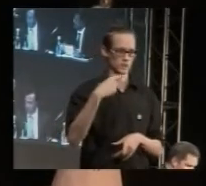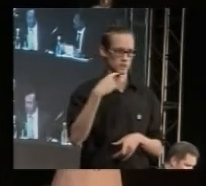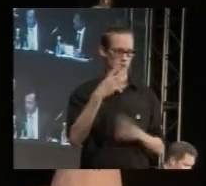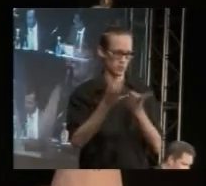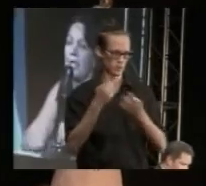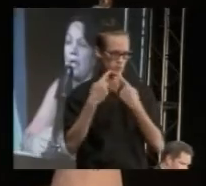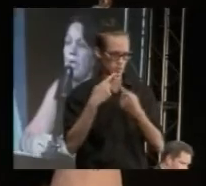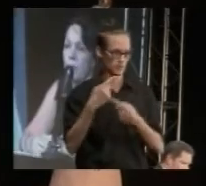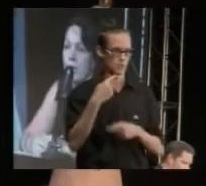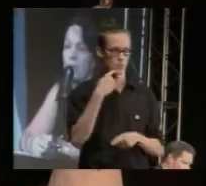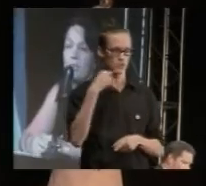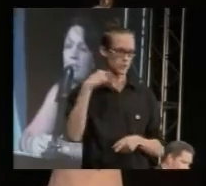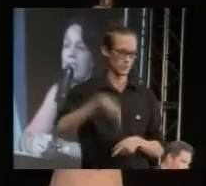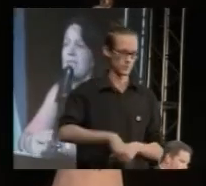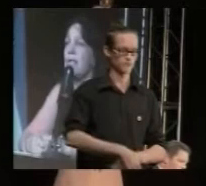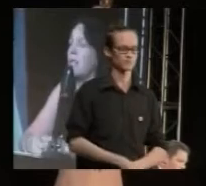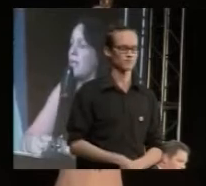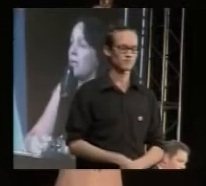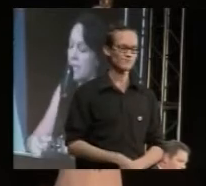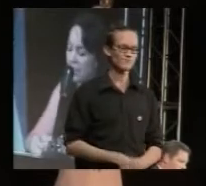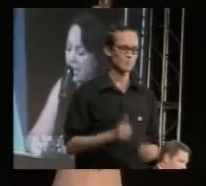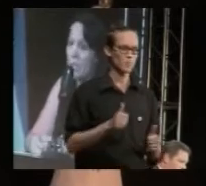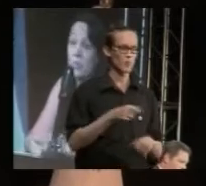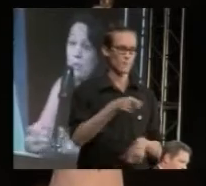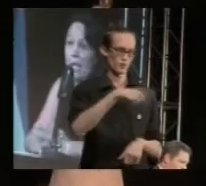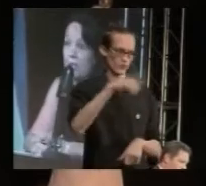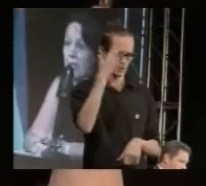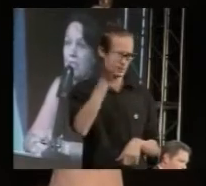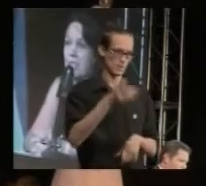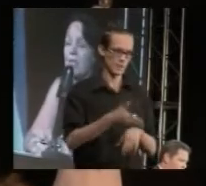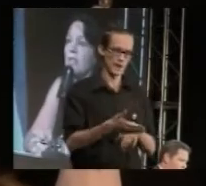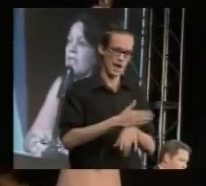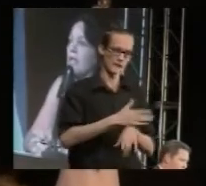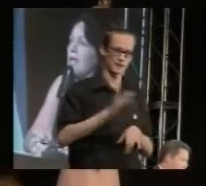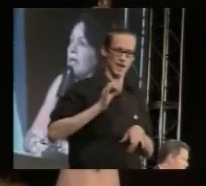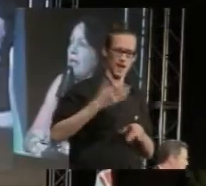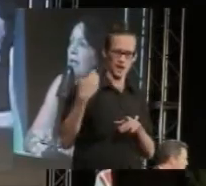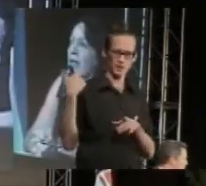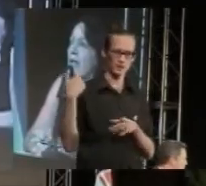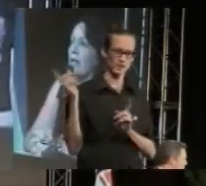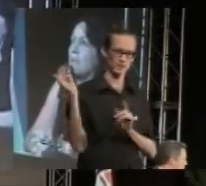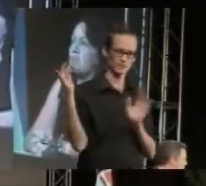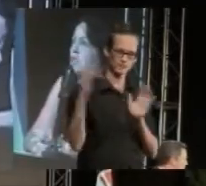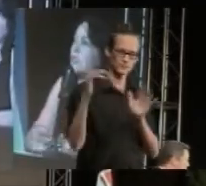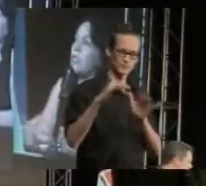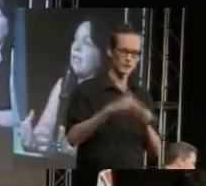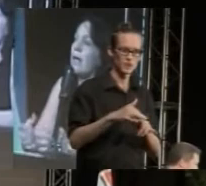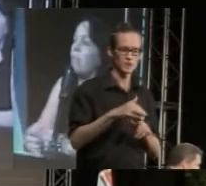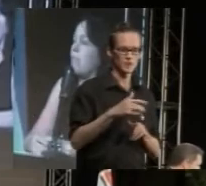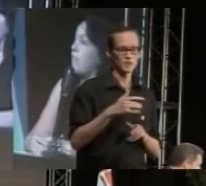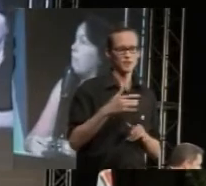Paraná. Bueno, ustedes saben que los que han venido en los anteriores años, se